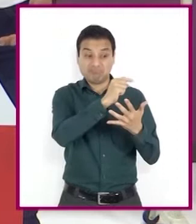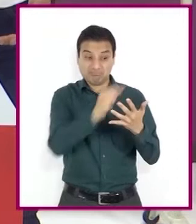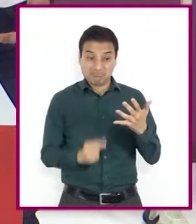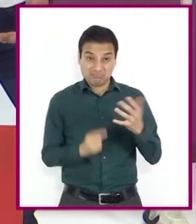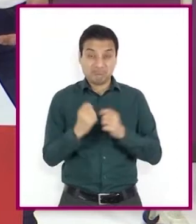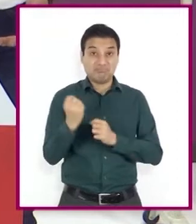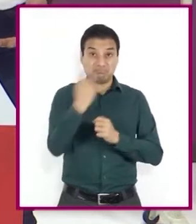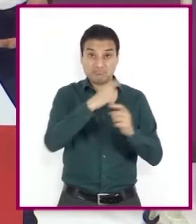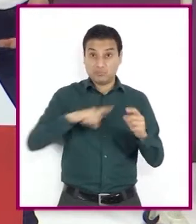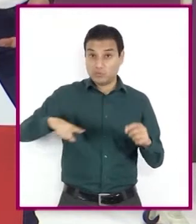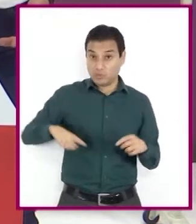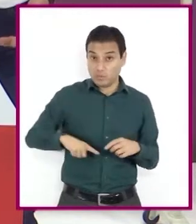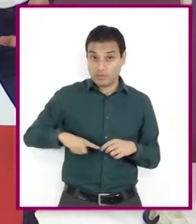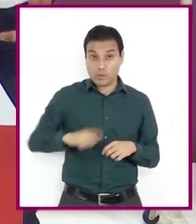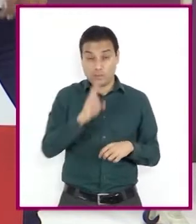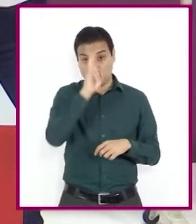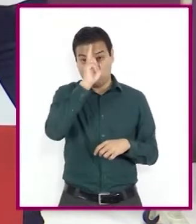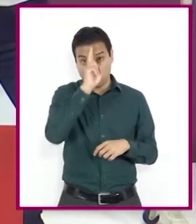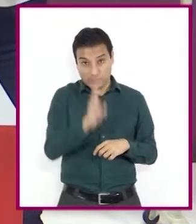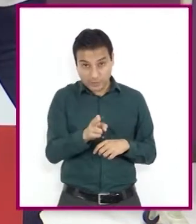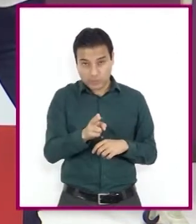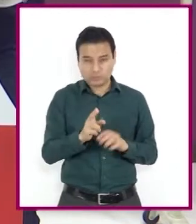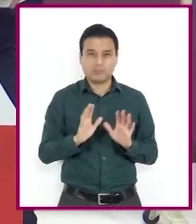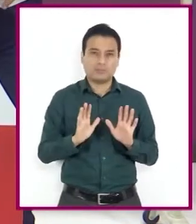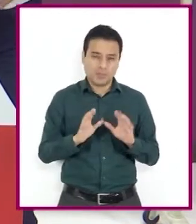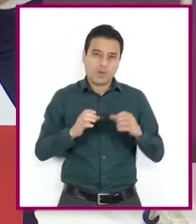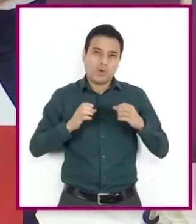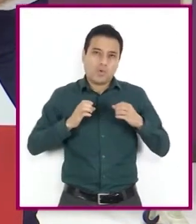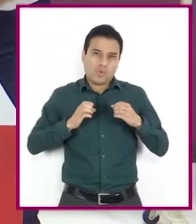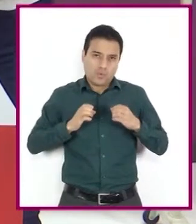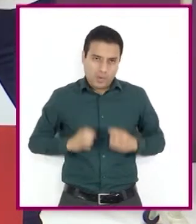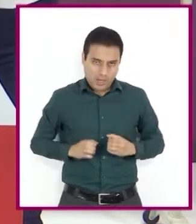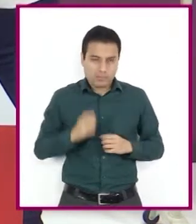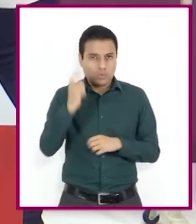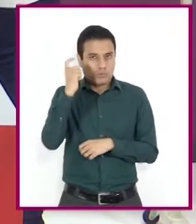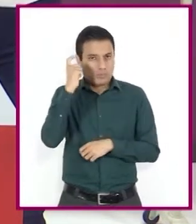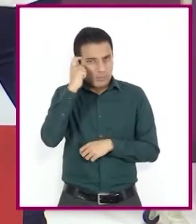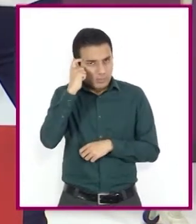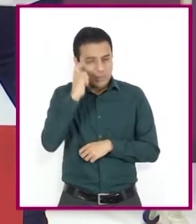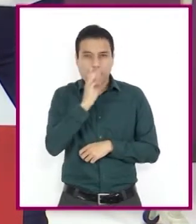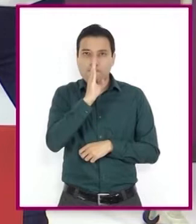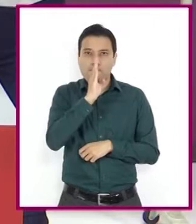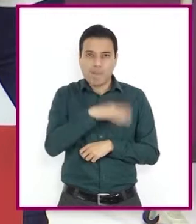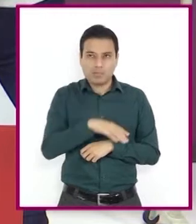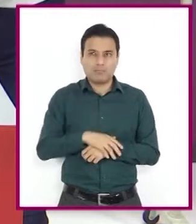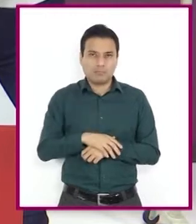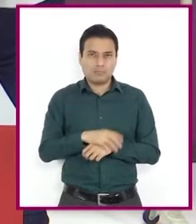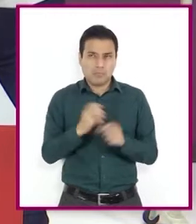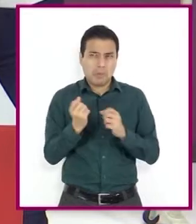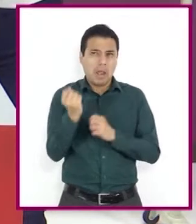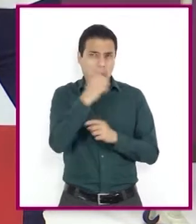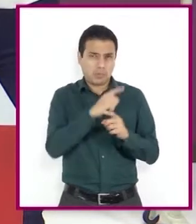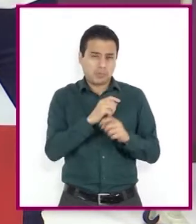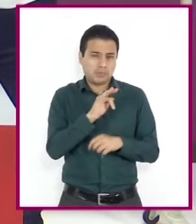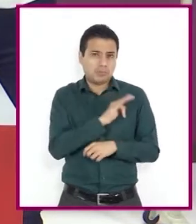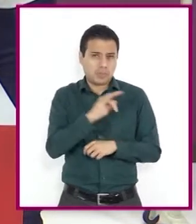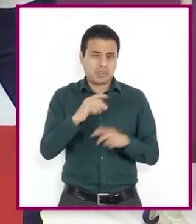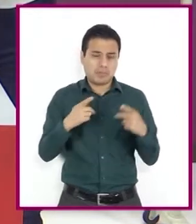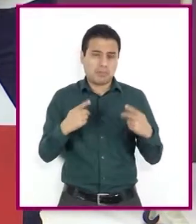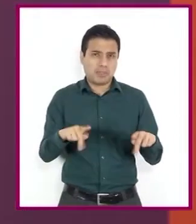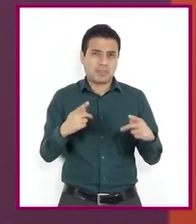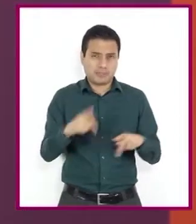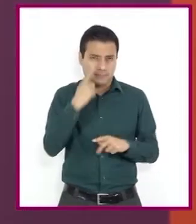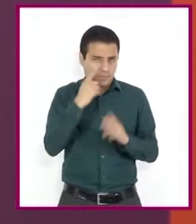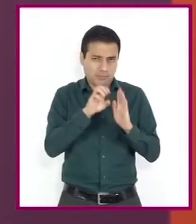prohibidas, a pesar de los daños biológicos, físicos y psicológicos, otros son de venta libre. Particularmente en nuestro